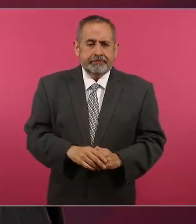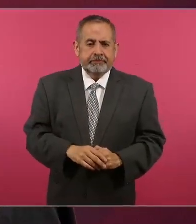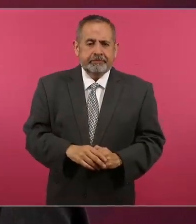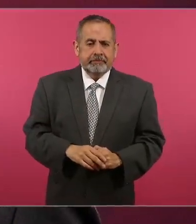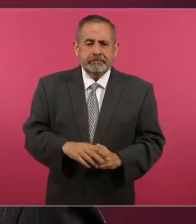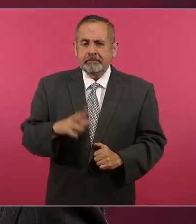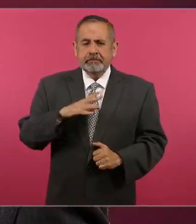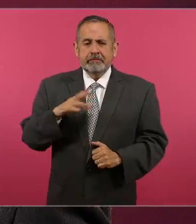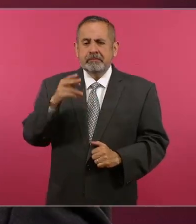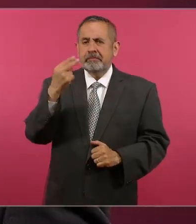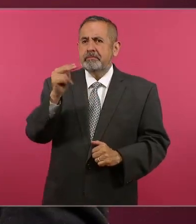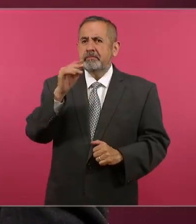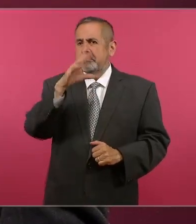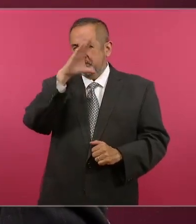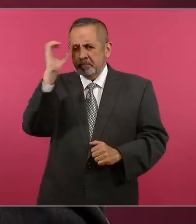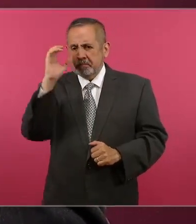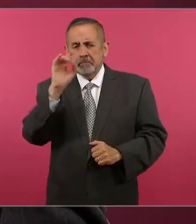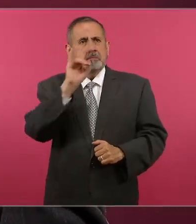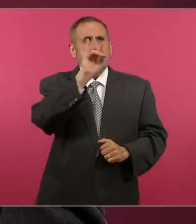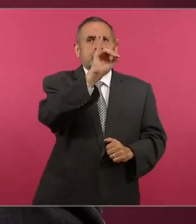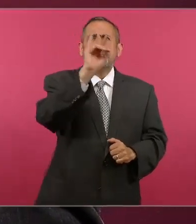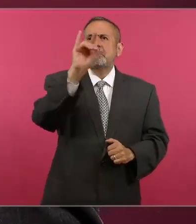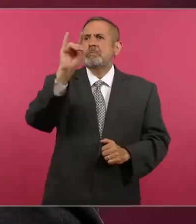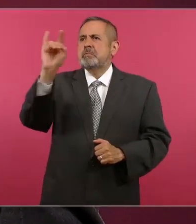pues ahí están los retratos.